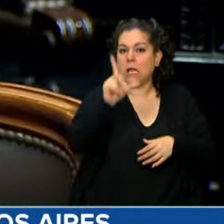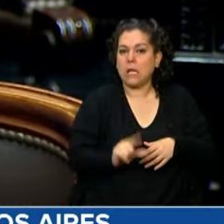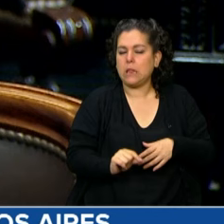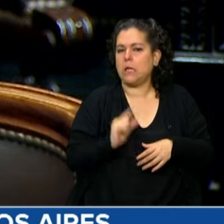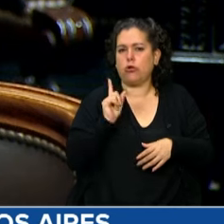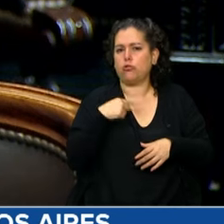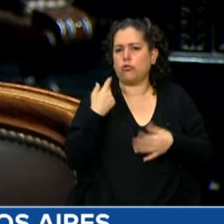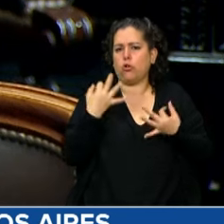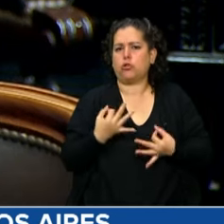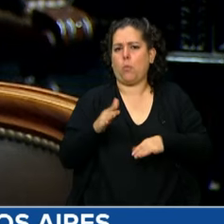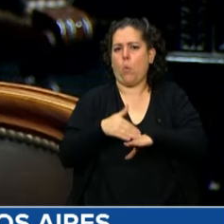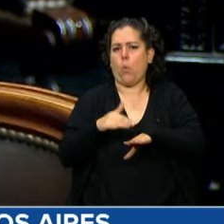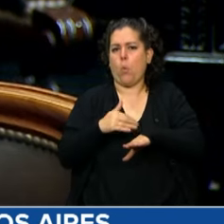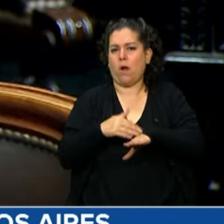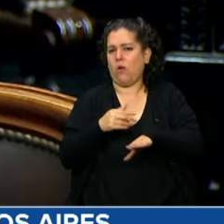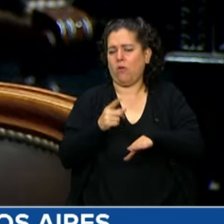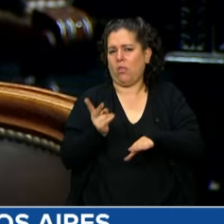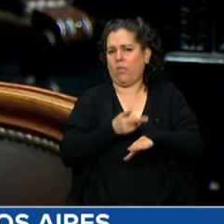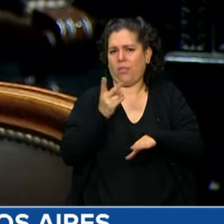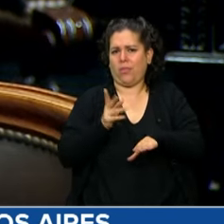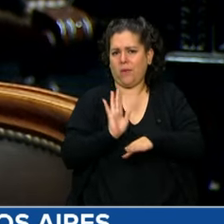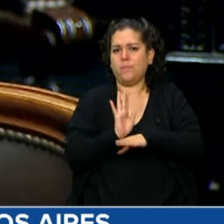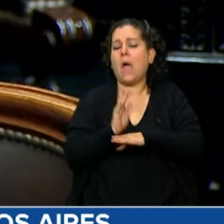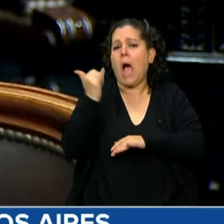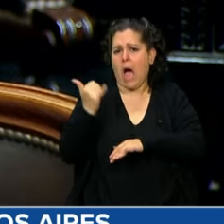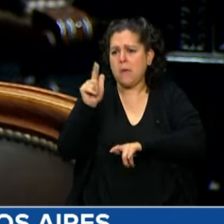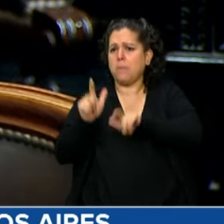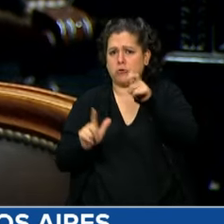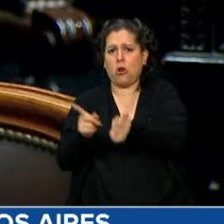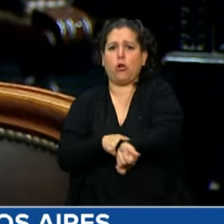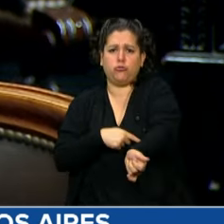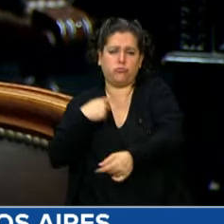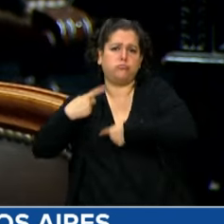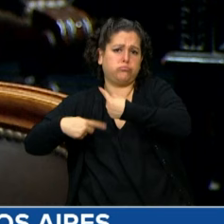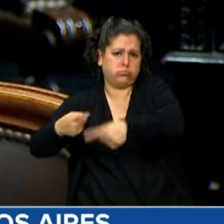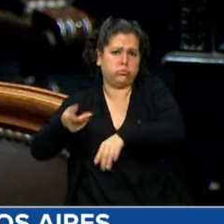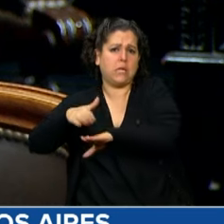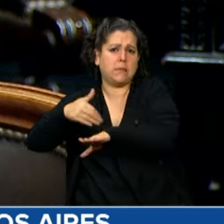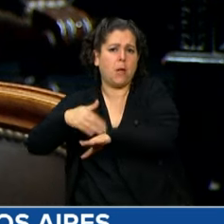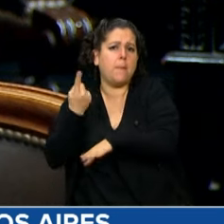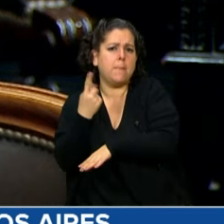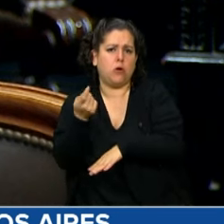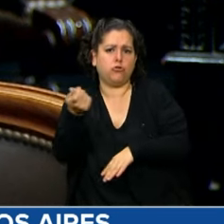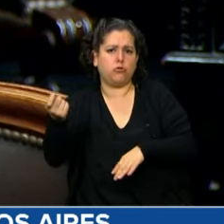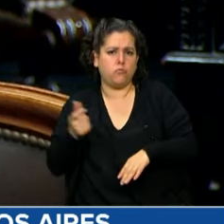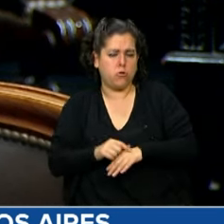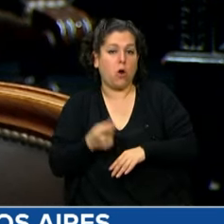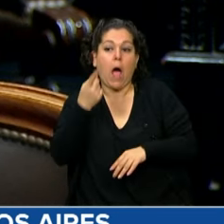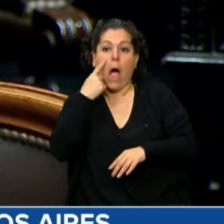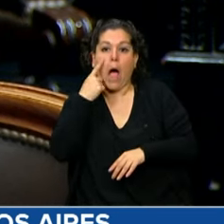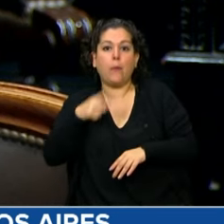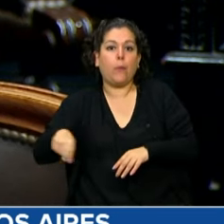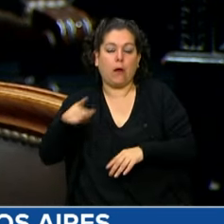somos buenos para ser calzado hay gente que lo hace como tradición hay gente que lo hace bien pero son los pocos tenemos que ver si los